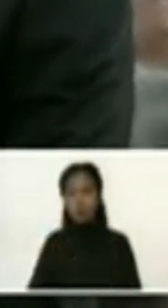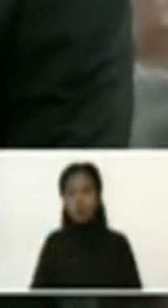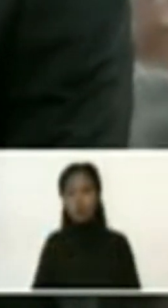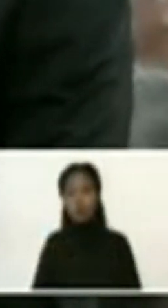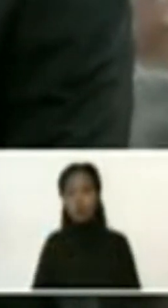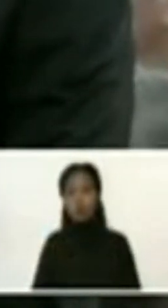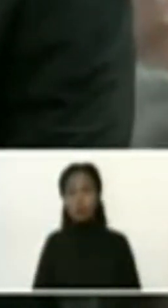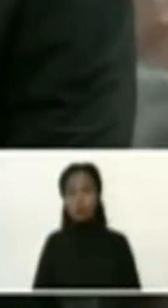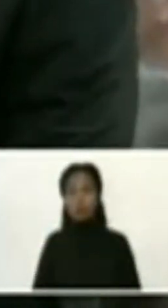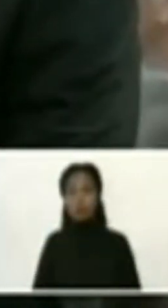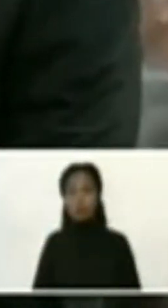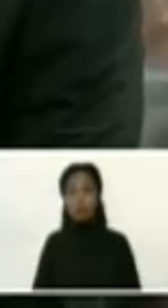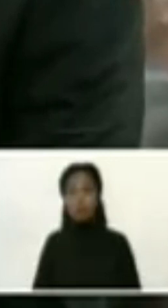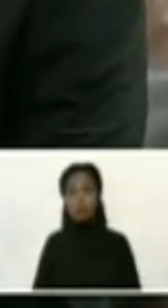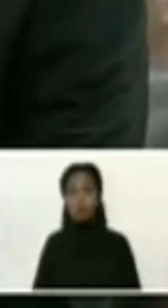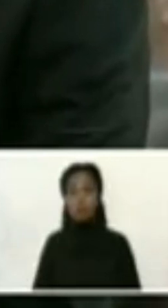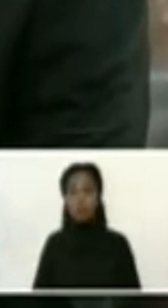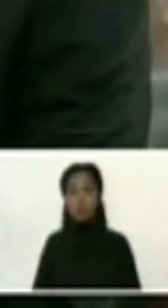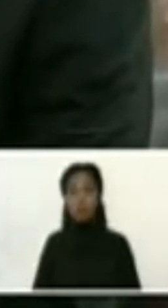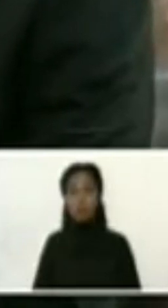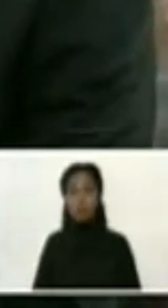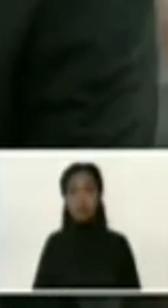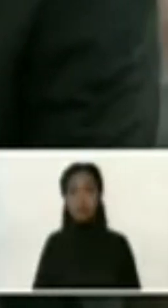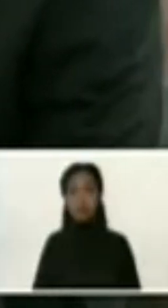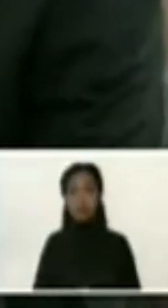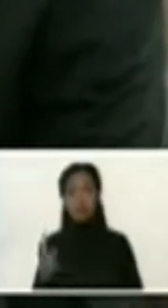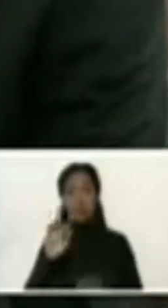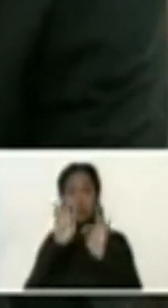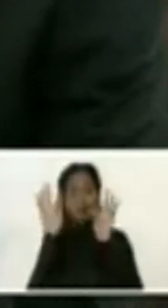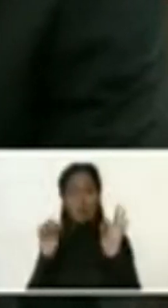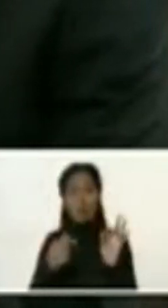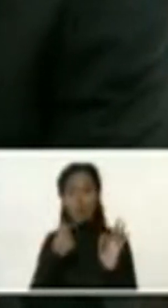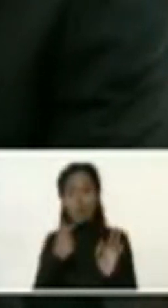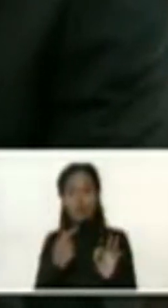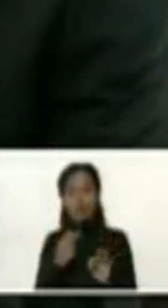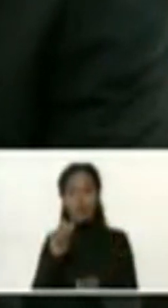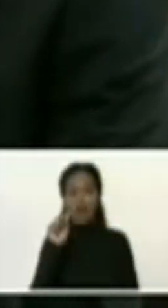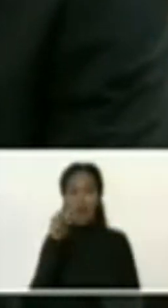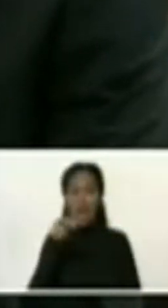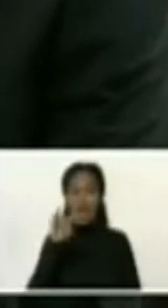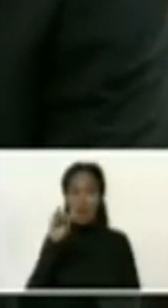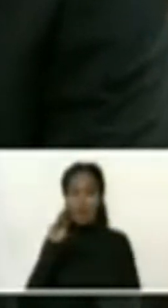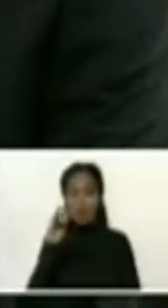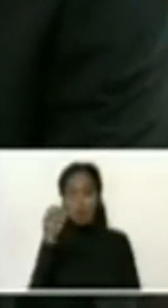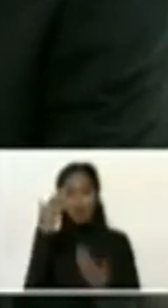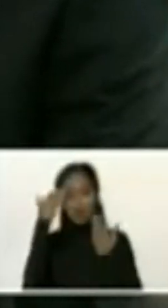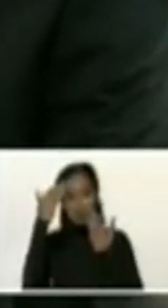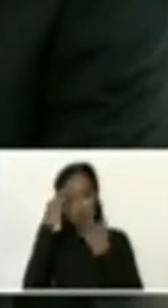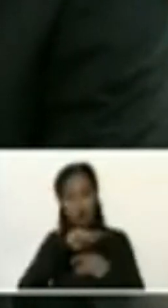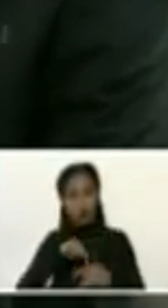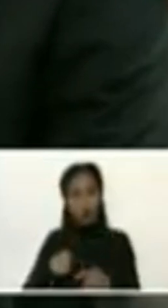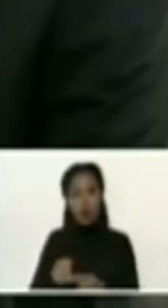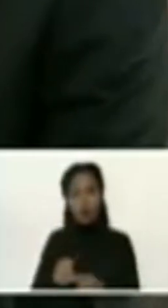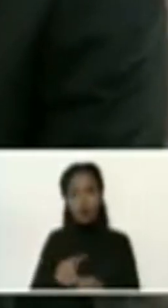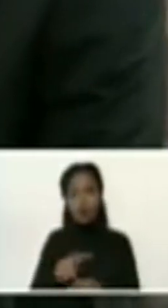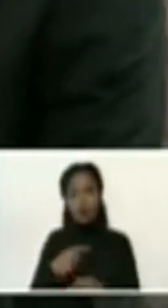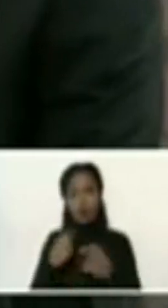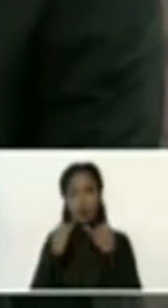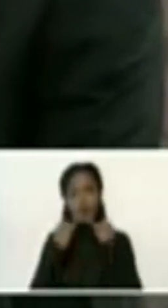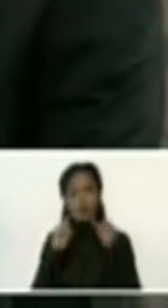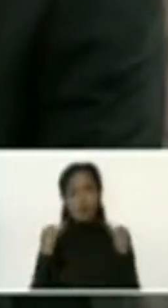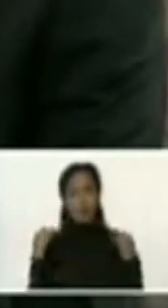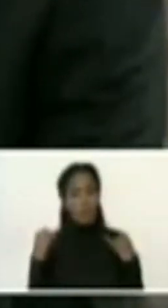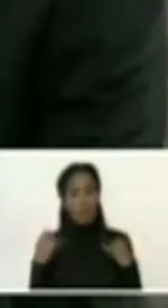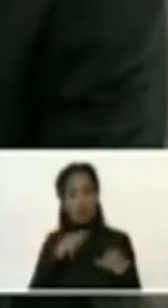Et on dit ay bobo. Una forma de decir ay bobo es una forma de saludar en nuestro idioma. Pour Thomas